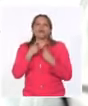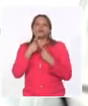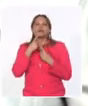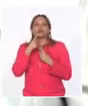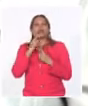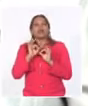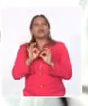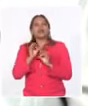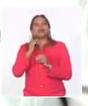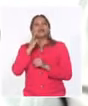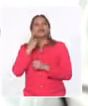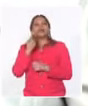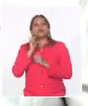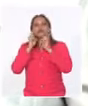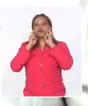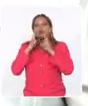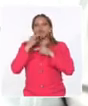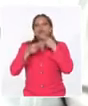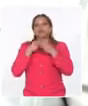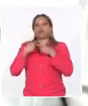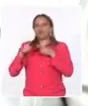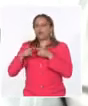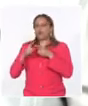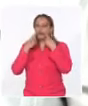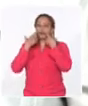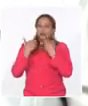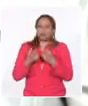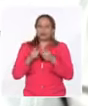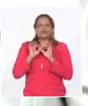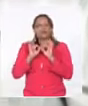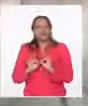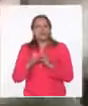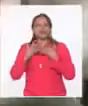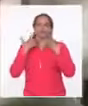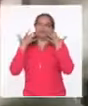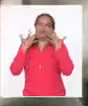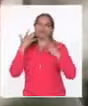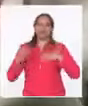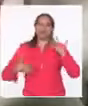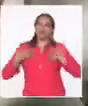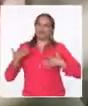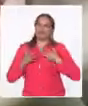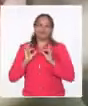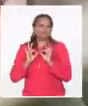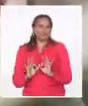consecuente con lo que fue su vida, feliz y satisfecho.